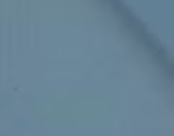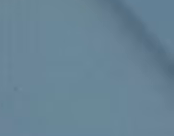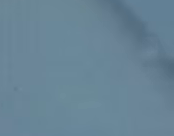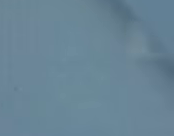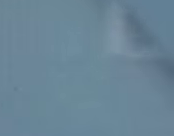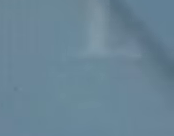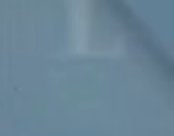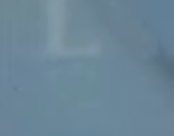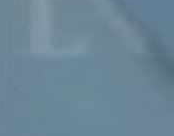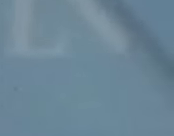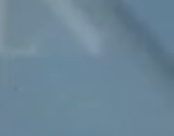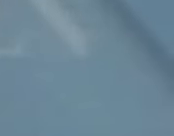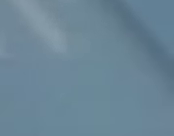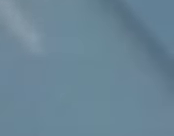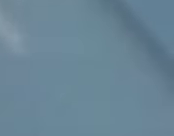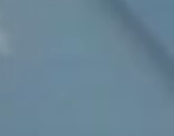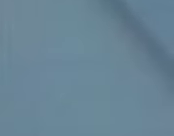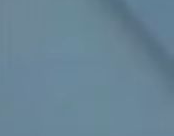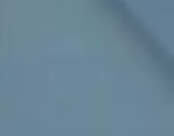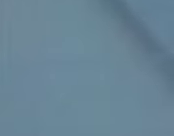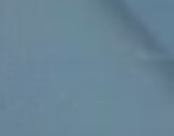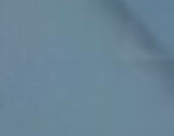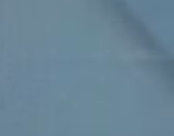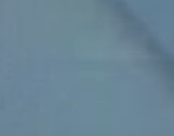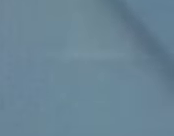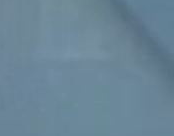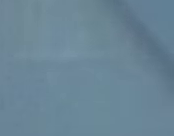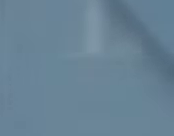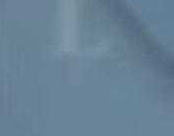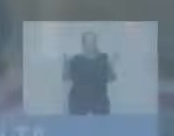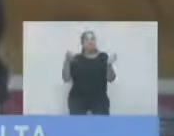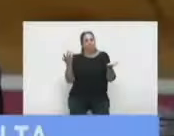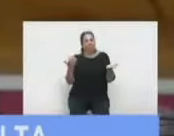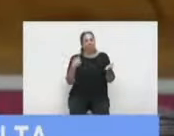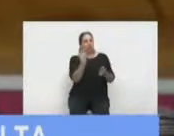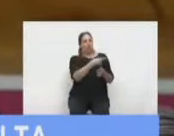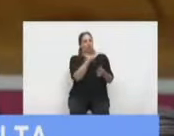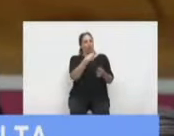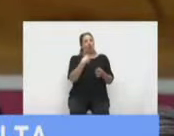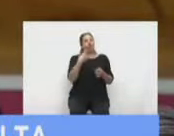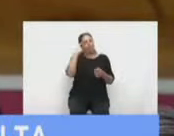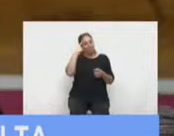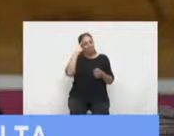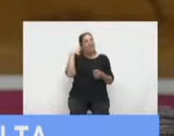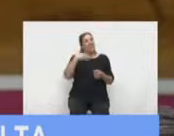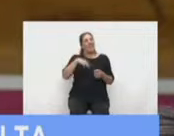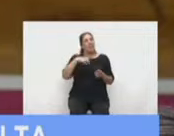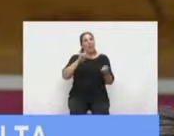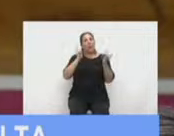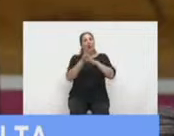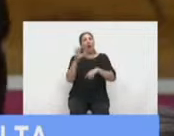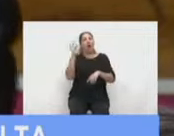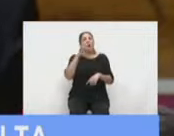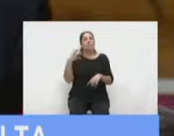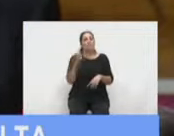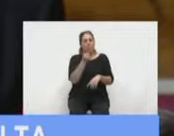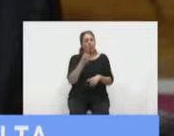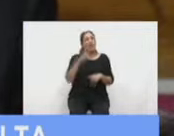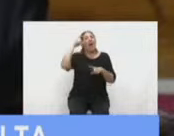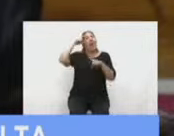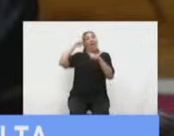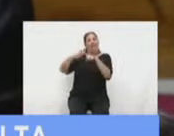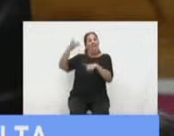El ministro de Economía de Luis Caputo, así que vamos a hablar con Claudio Loser, exdirector del Fondo Monetario, para que nos cuente, bueno, cómo lo vivió él